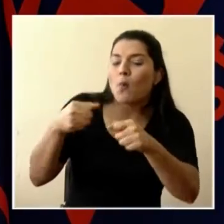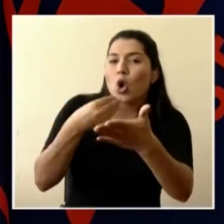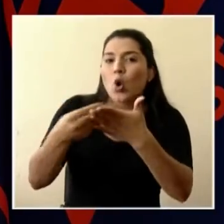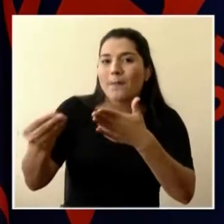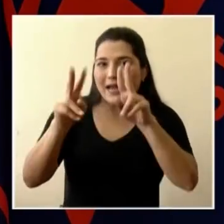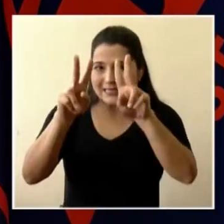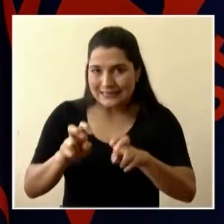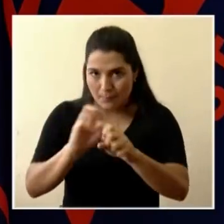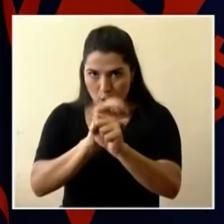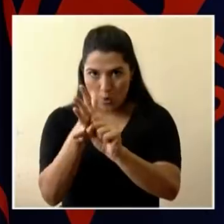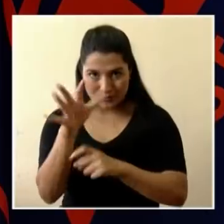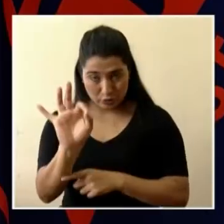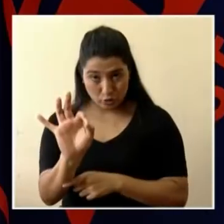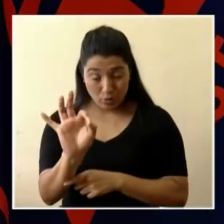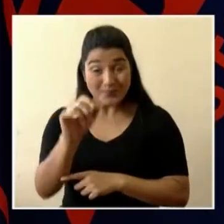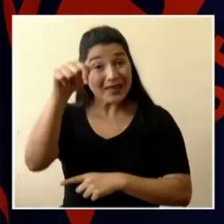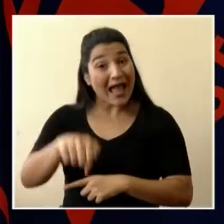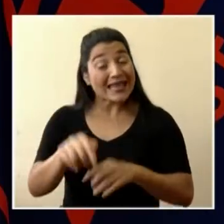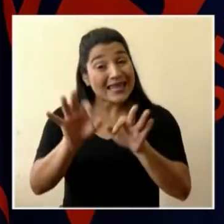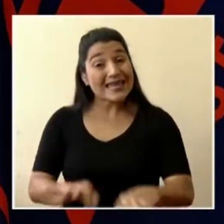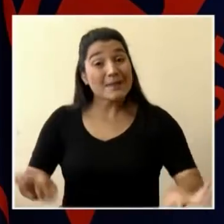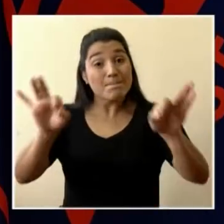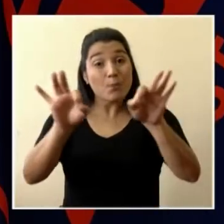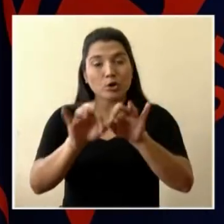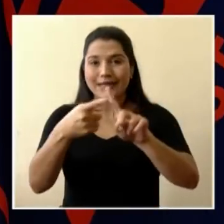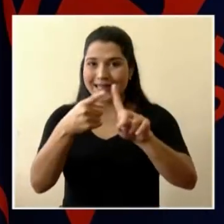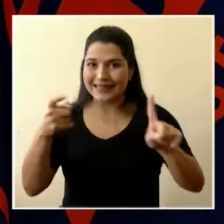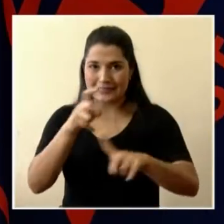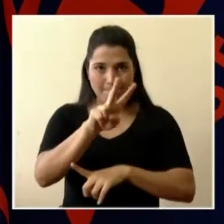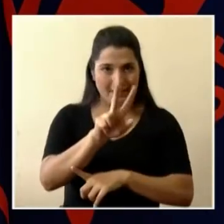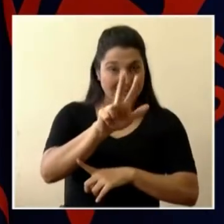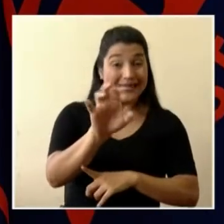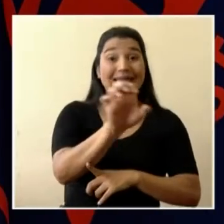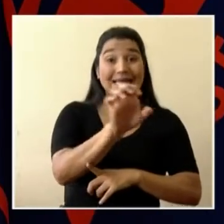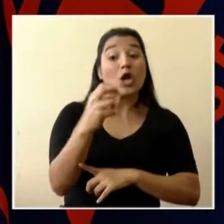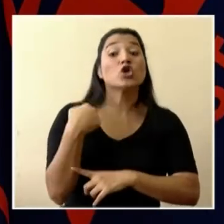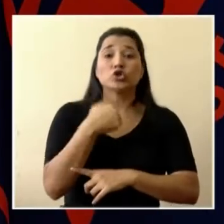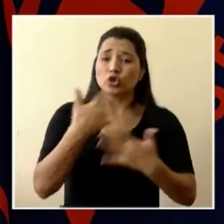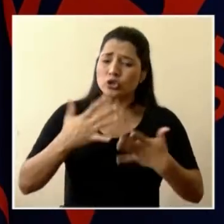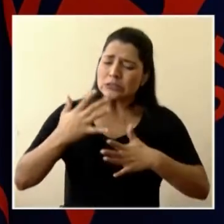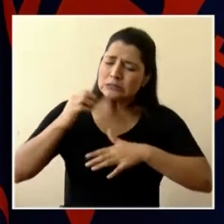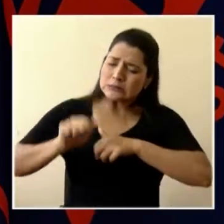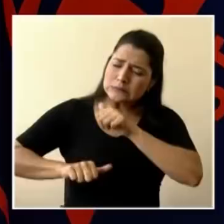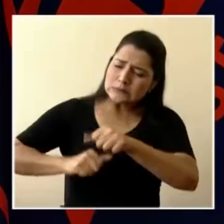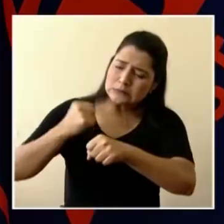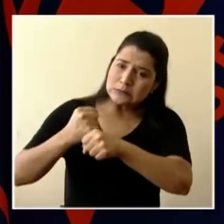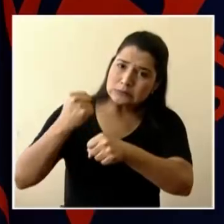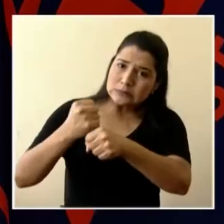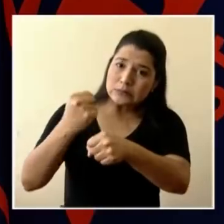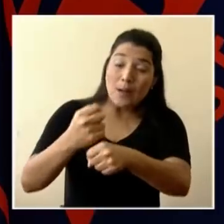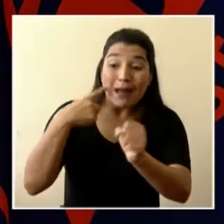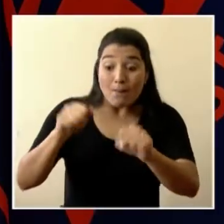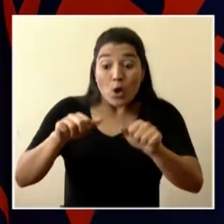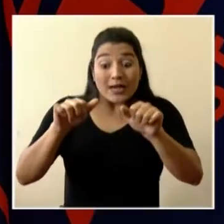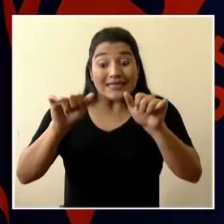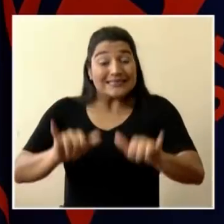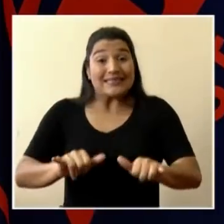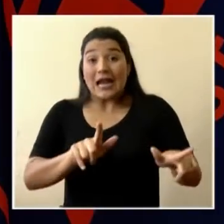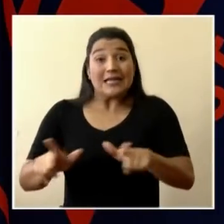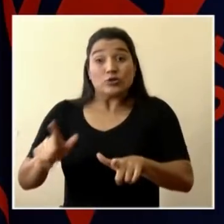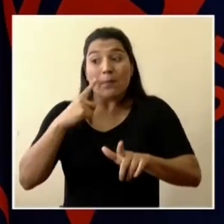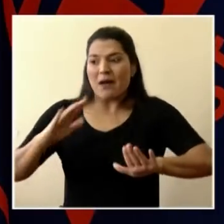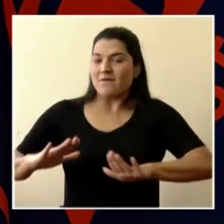diagnósticas. Aquí lo importante es que desde el 23 de enero estamos trabajando en esta situación para prepararnos para lo peor, como lo